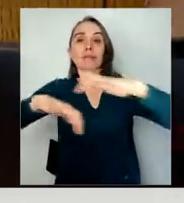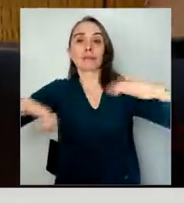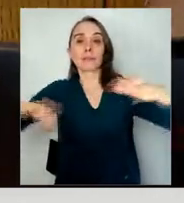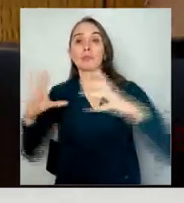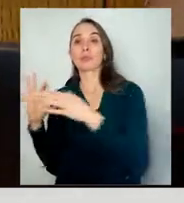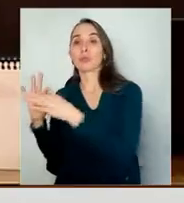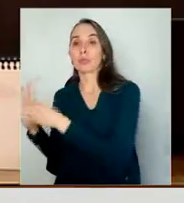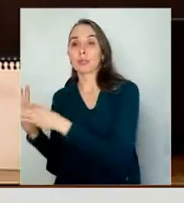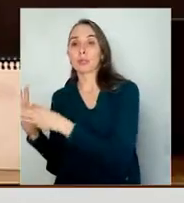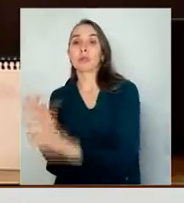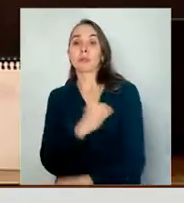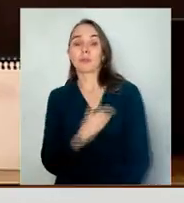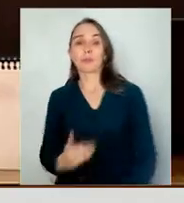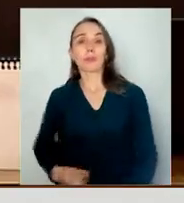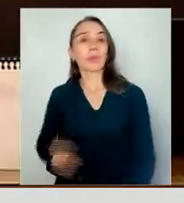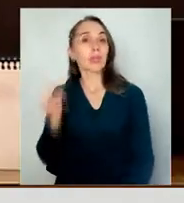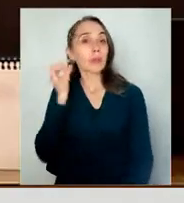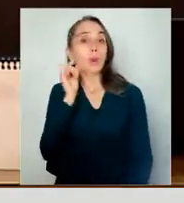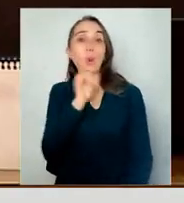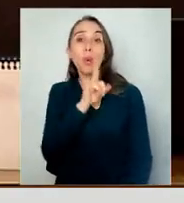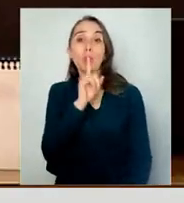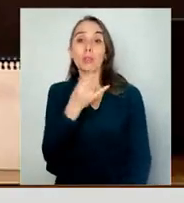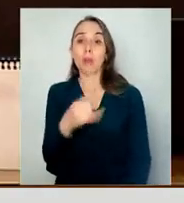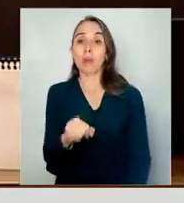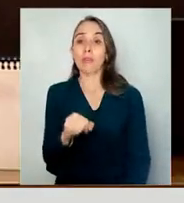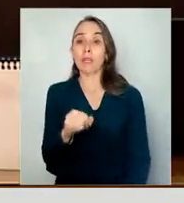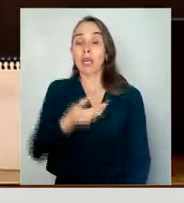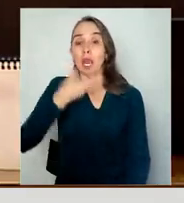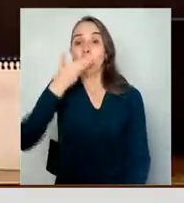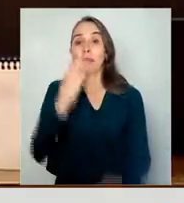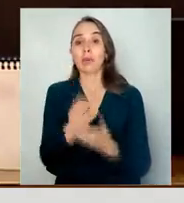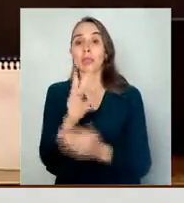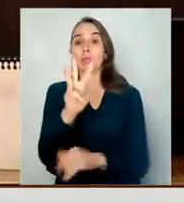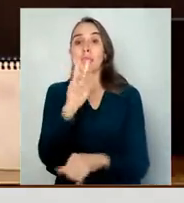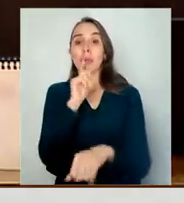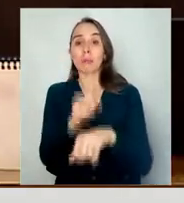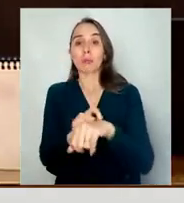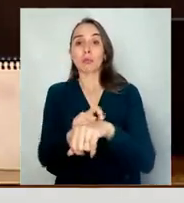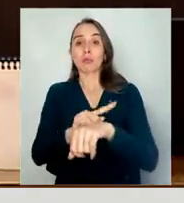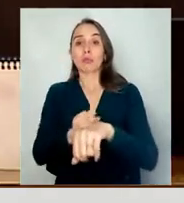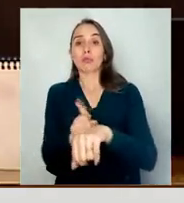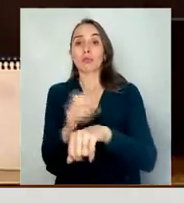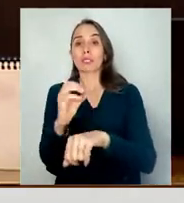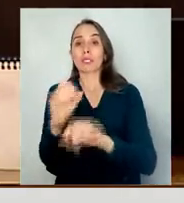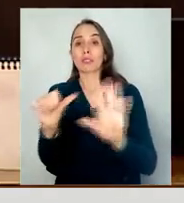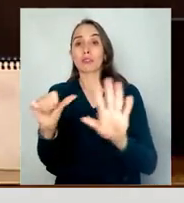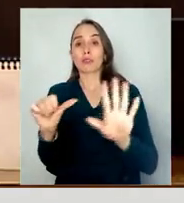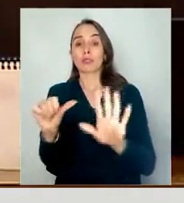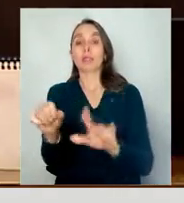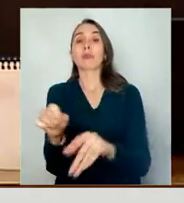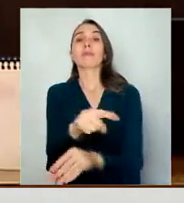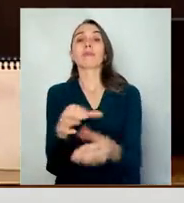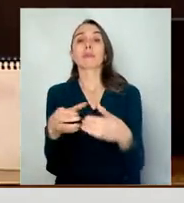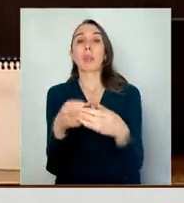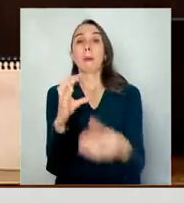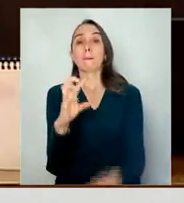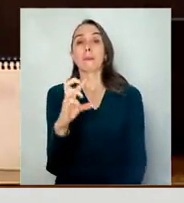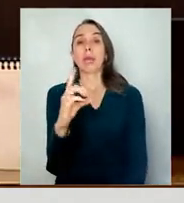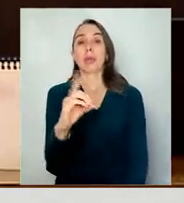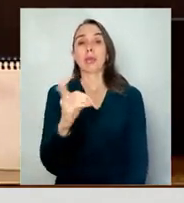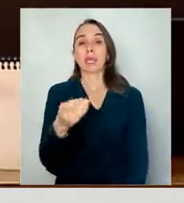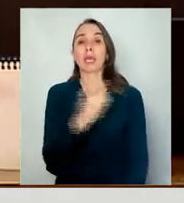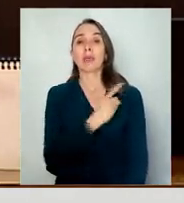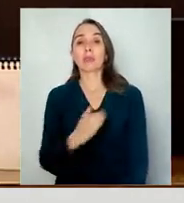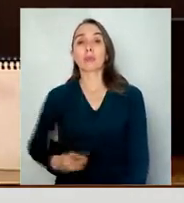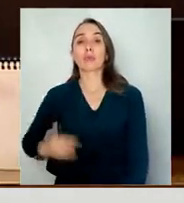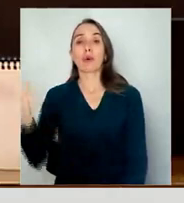finalmente corresponde el uso de la palabra hasta por tres minutos seis segundos al comité del partido de la gente independiente le damos la palabra